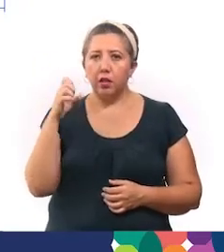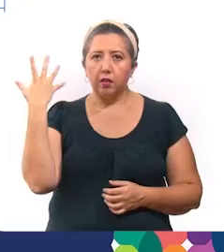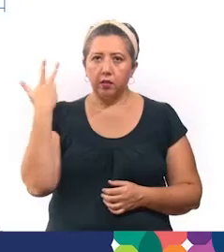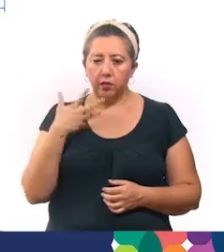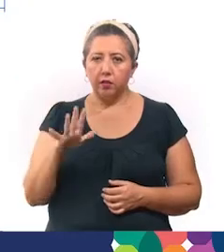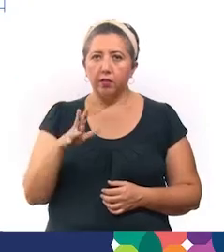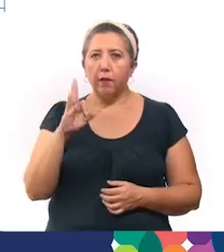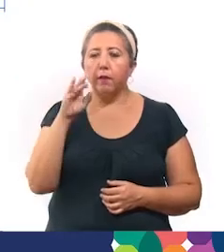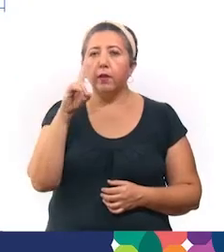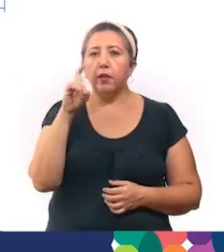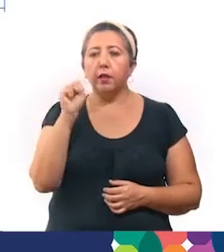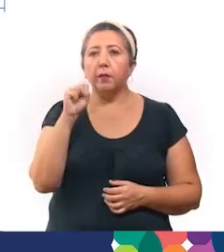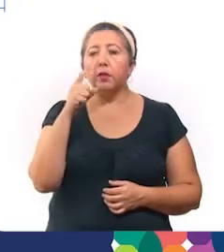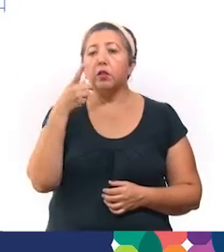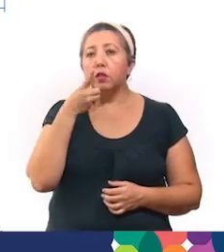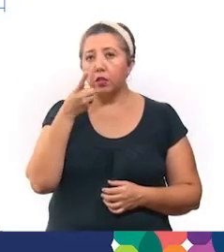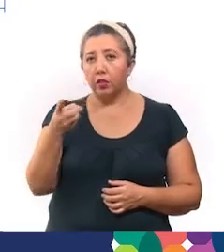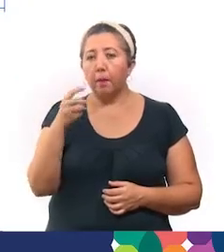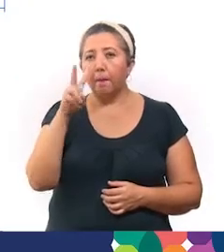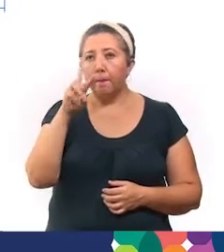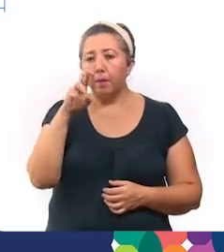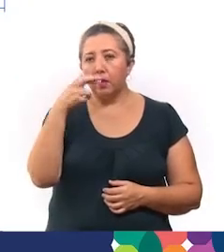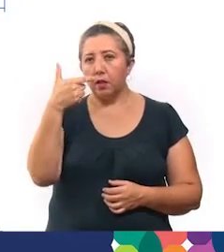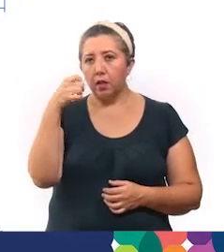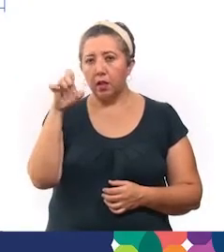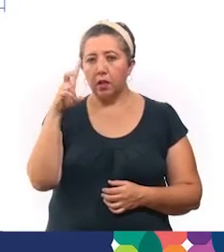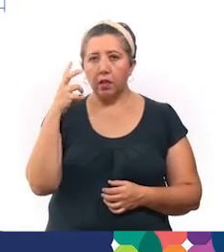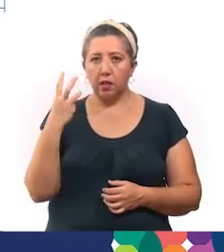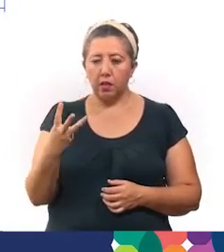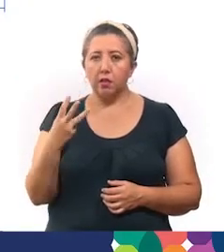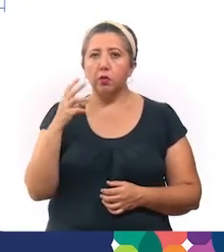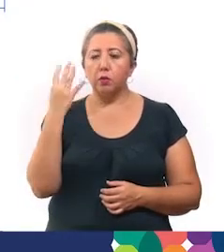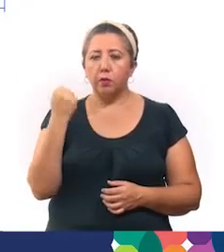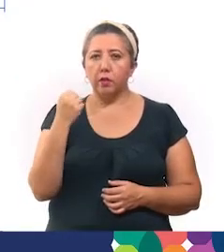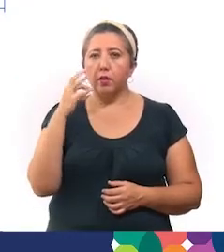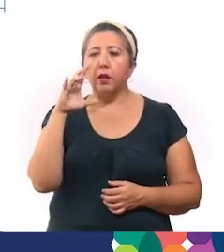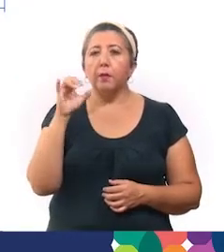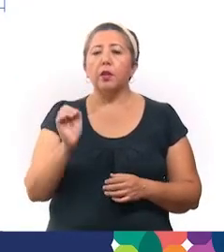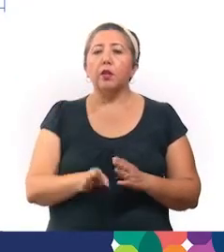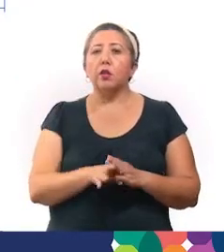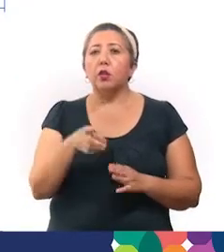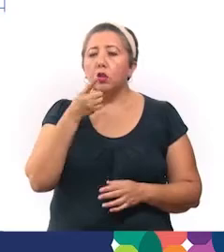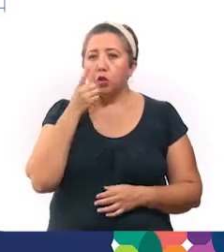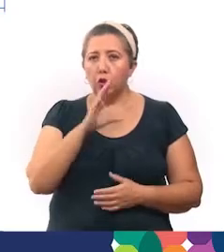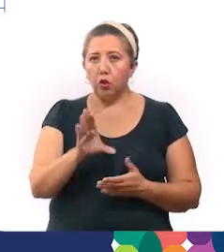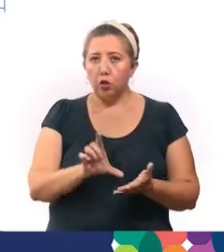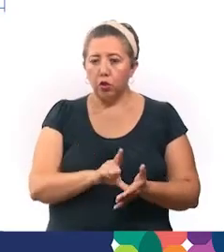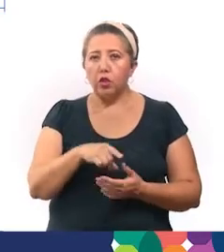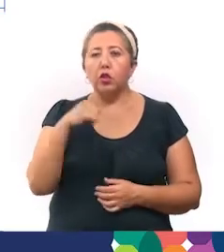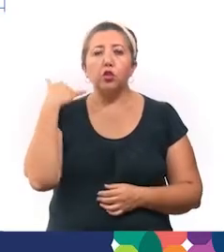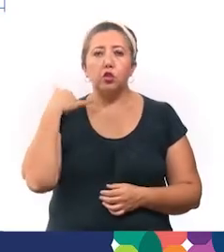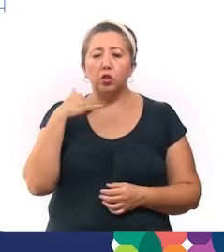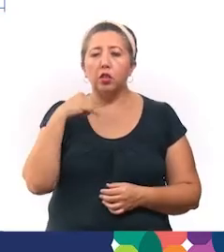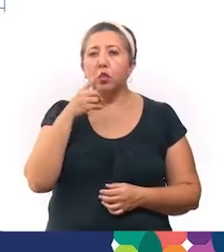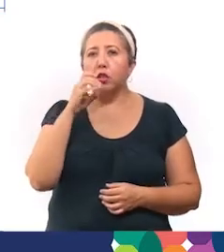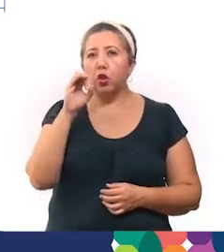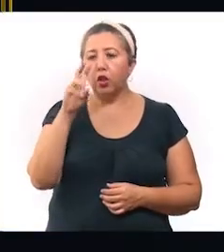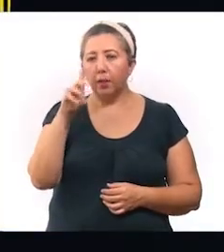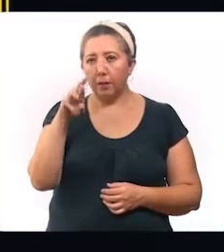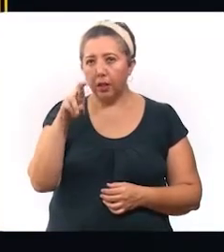10, Fidel Velázquez, Melchor Ocampo y Vergel 3, 9. Cámara de la Construcción, Colonia Yucatán y Cordemex